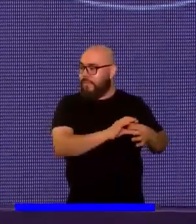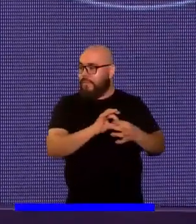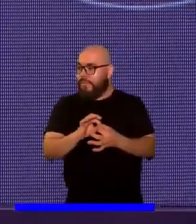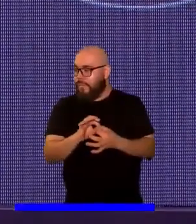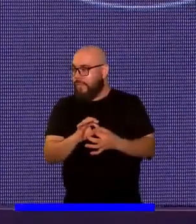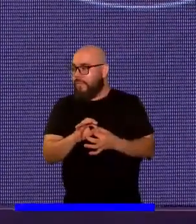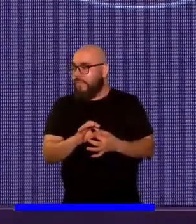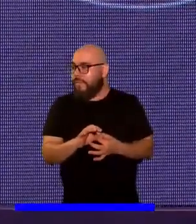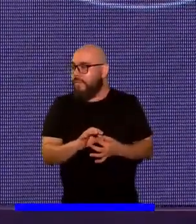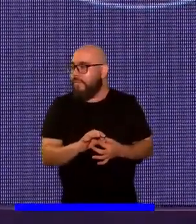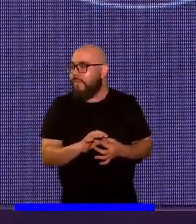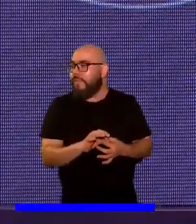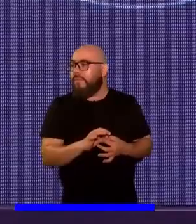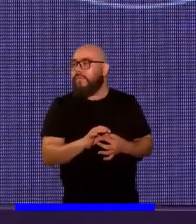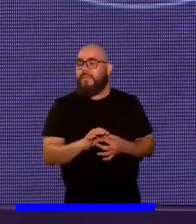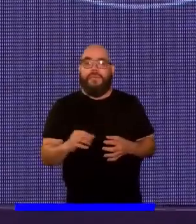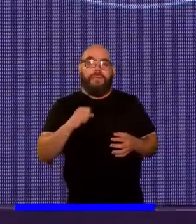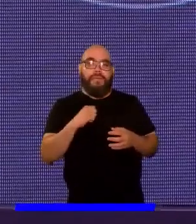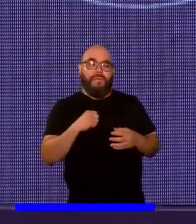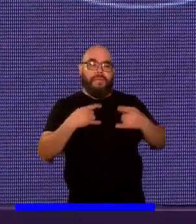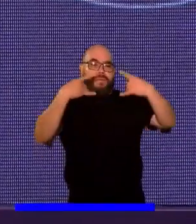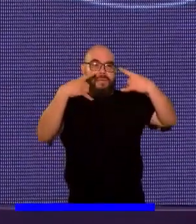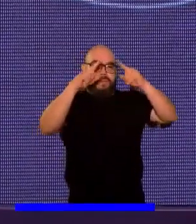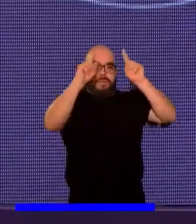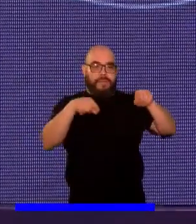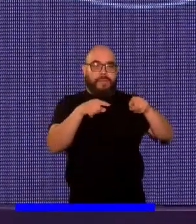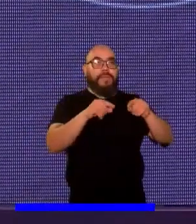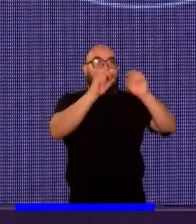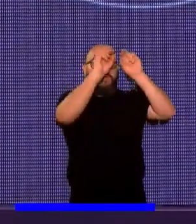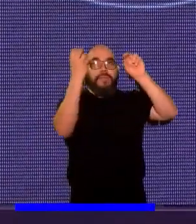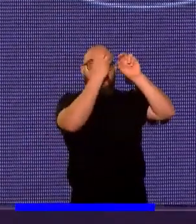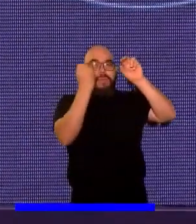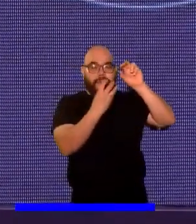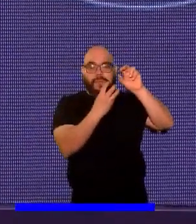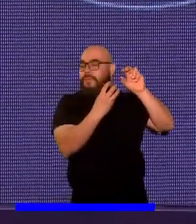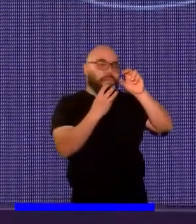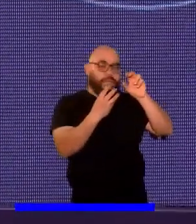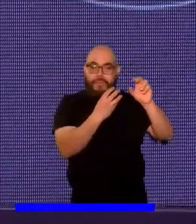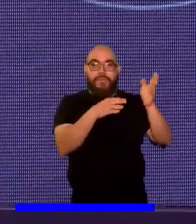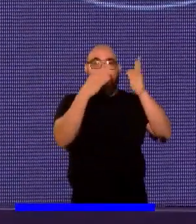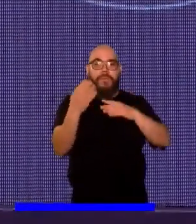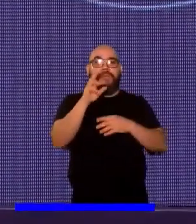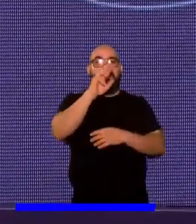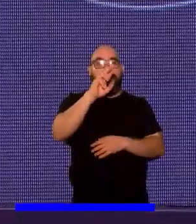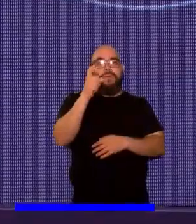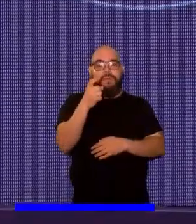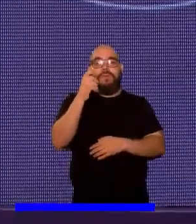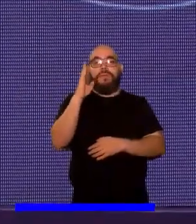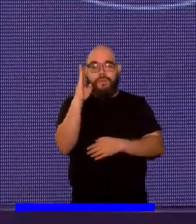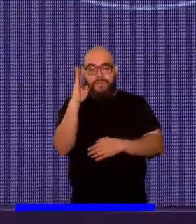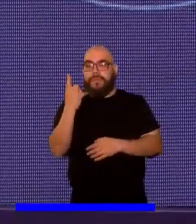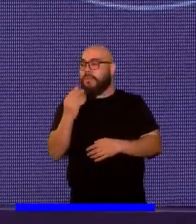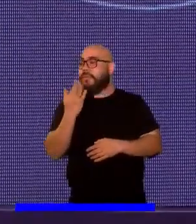solamente llamémoslo, una matriz de bits, de píxeles, sino que tienes, por ejemplo, el R, el G y el B, si lo vas a hacer a